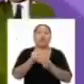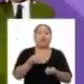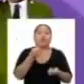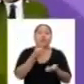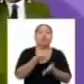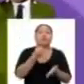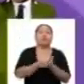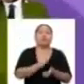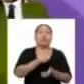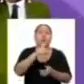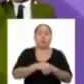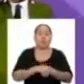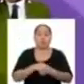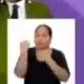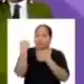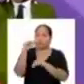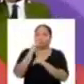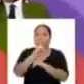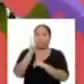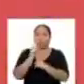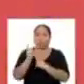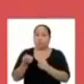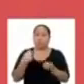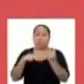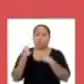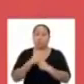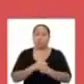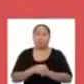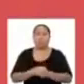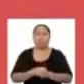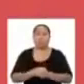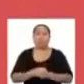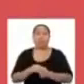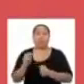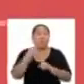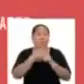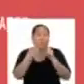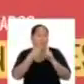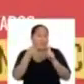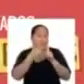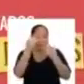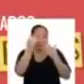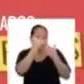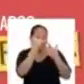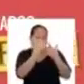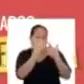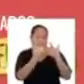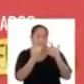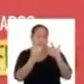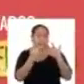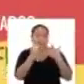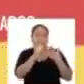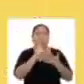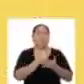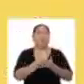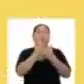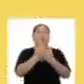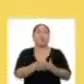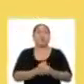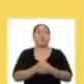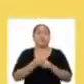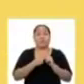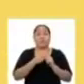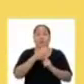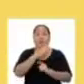se limitó la importación de productos, entre otras muchas medidas que no tuvieron resultados tan felices. Mientras